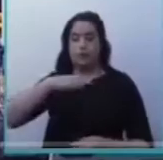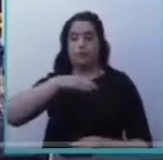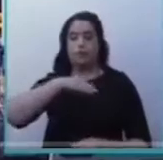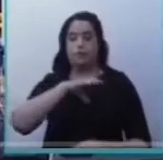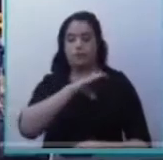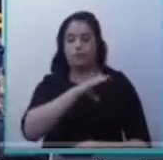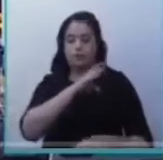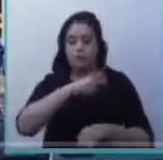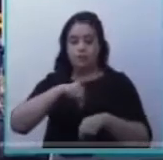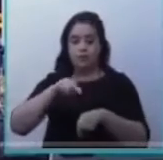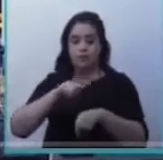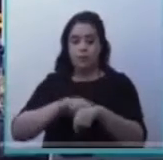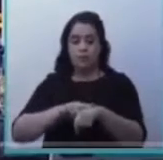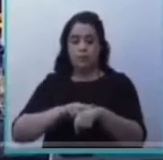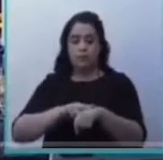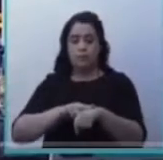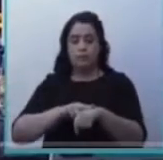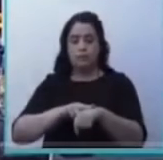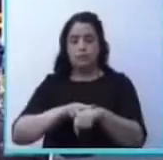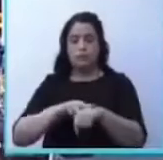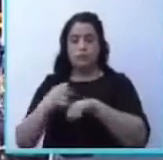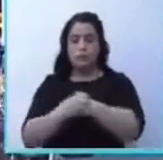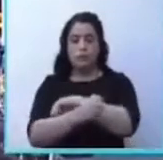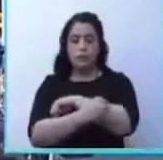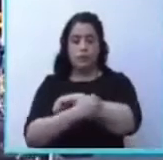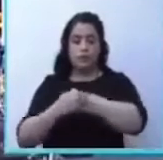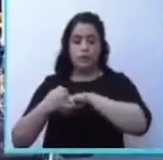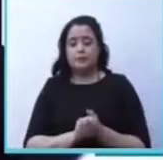qué hicieron con el dinero.